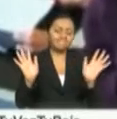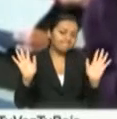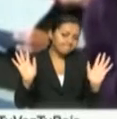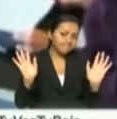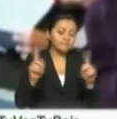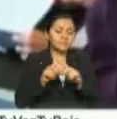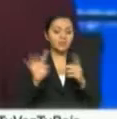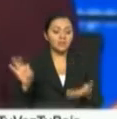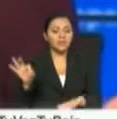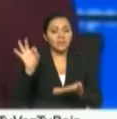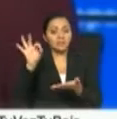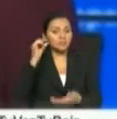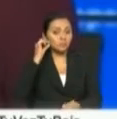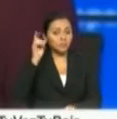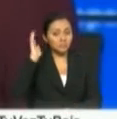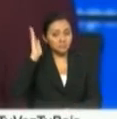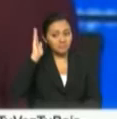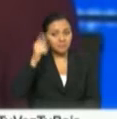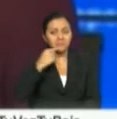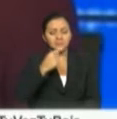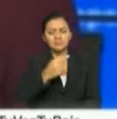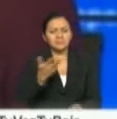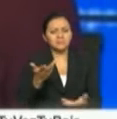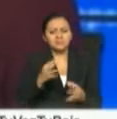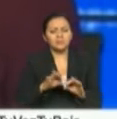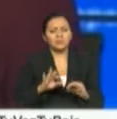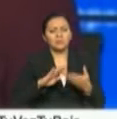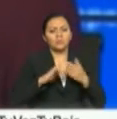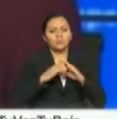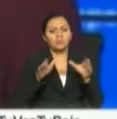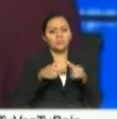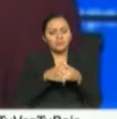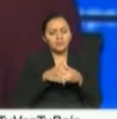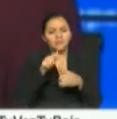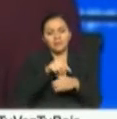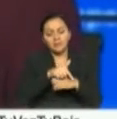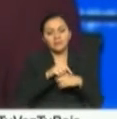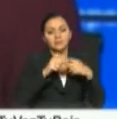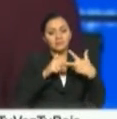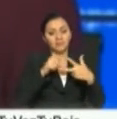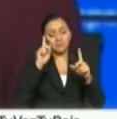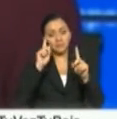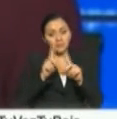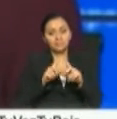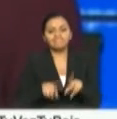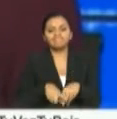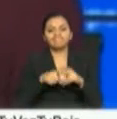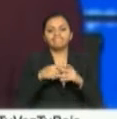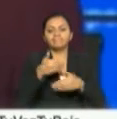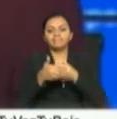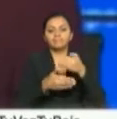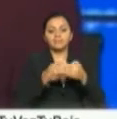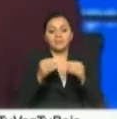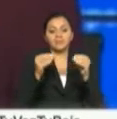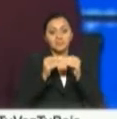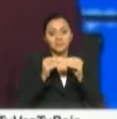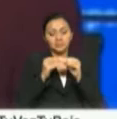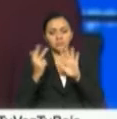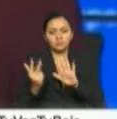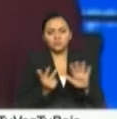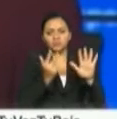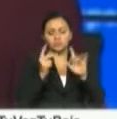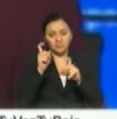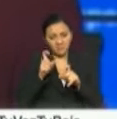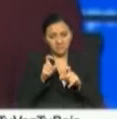alta representante para la política exterior comunitaria también ha estimado que la tregua es un comienzo. No obstante, también se pregunta si esas 8 horas